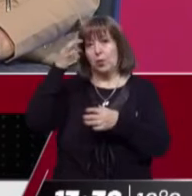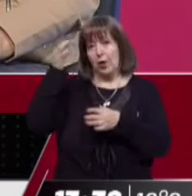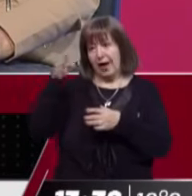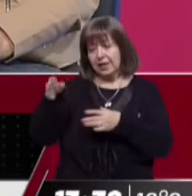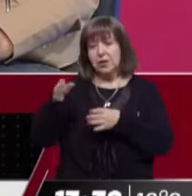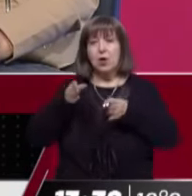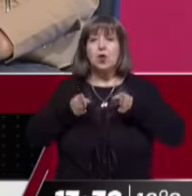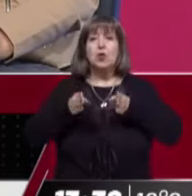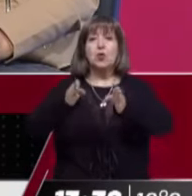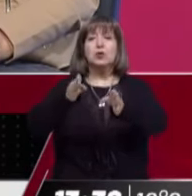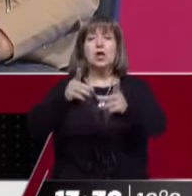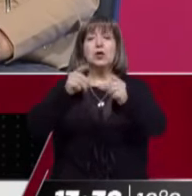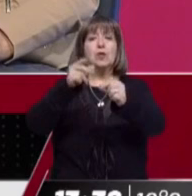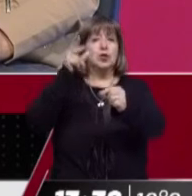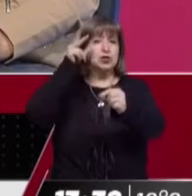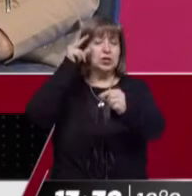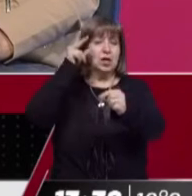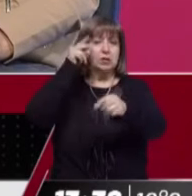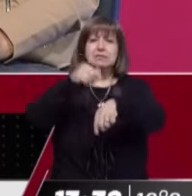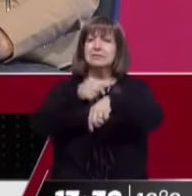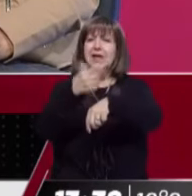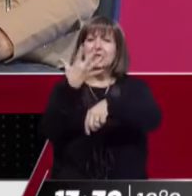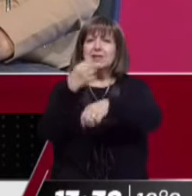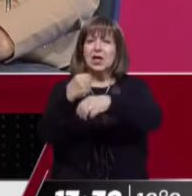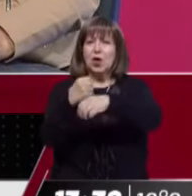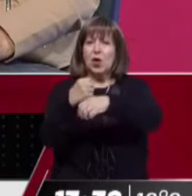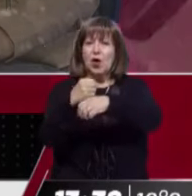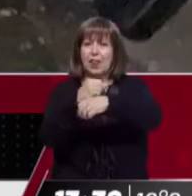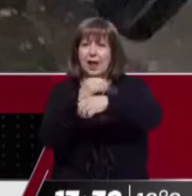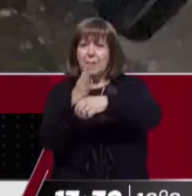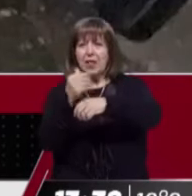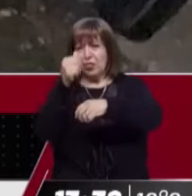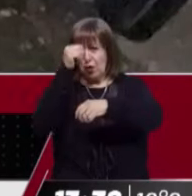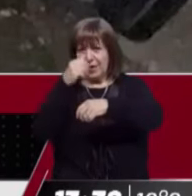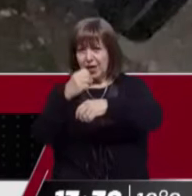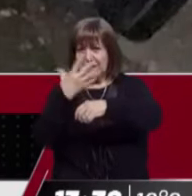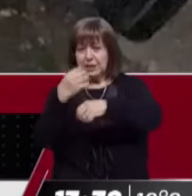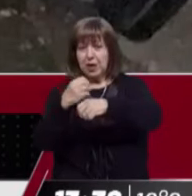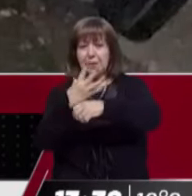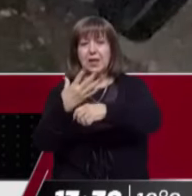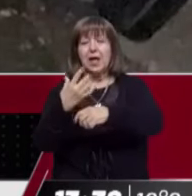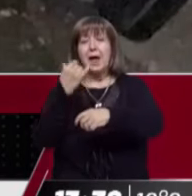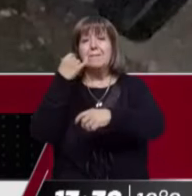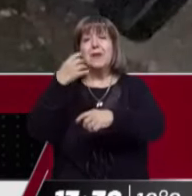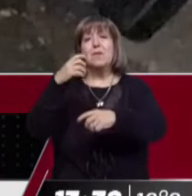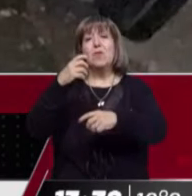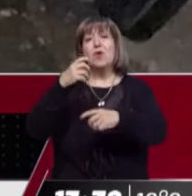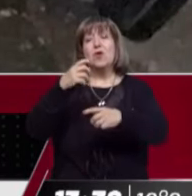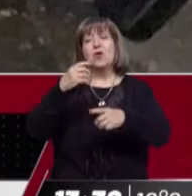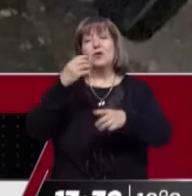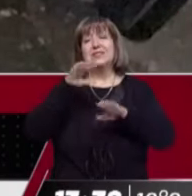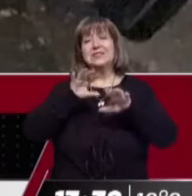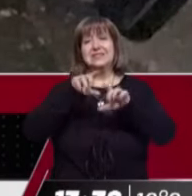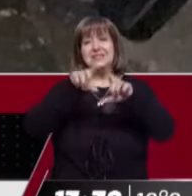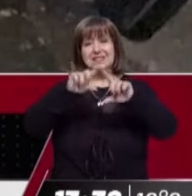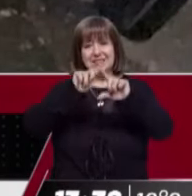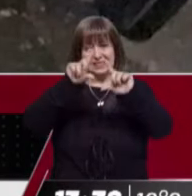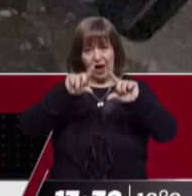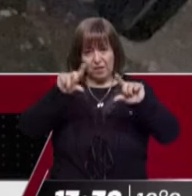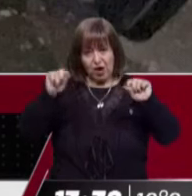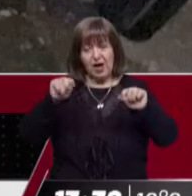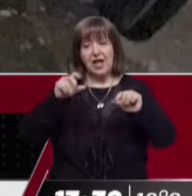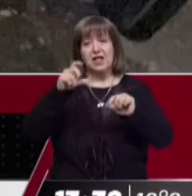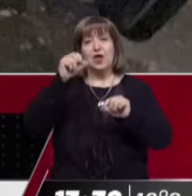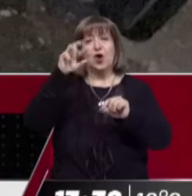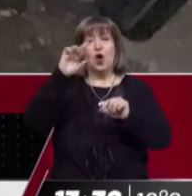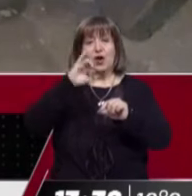provincial 88, cerca de las 5 de la mañana del día domingo, cuando un Chevrolet Corsa, cuando el conductor también venía, por